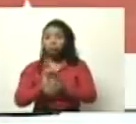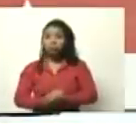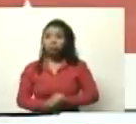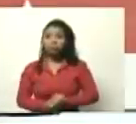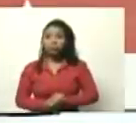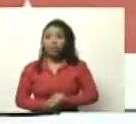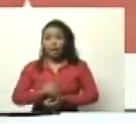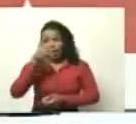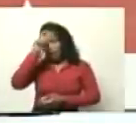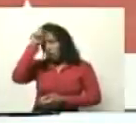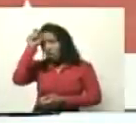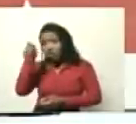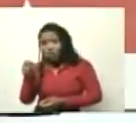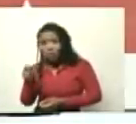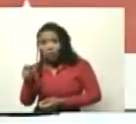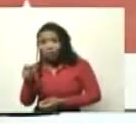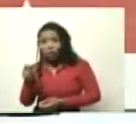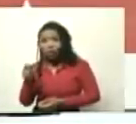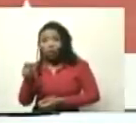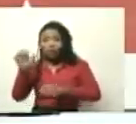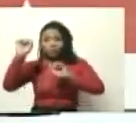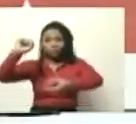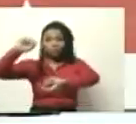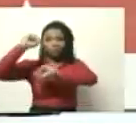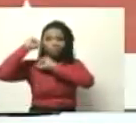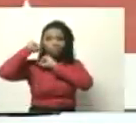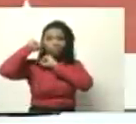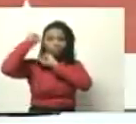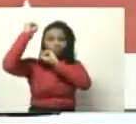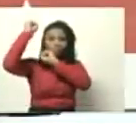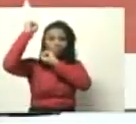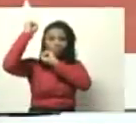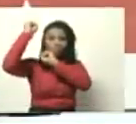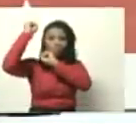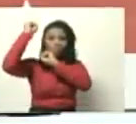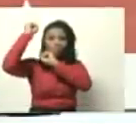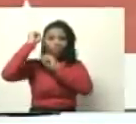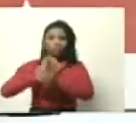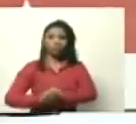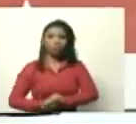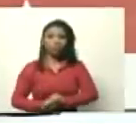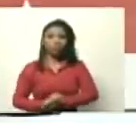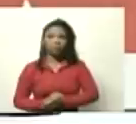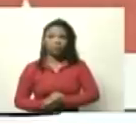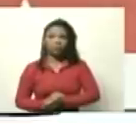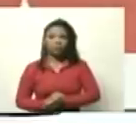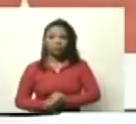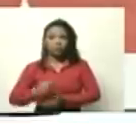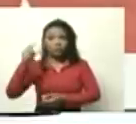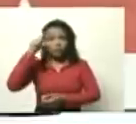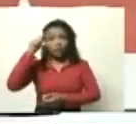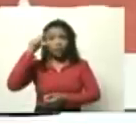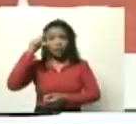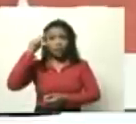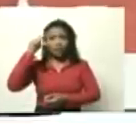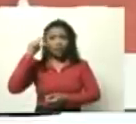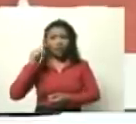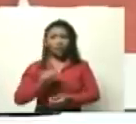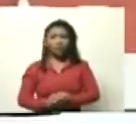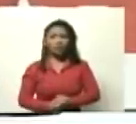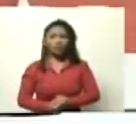Un reconocimiento a la heroicidad. Y el día del Huacal.